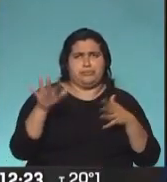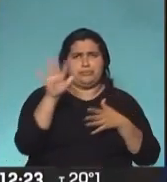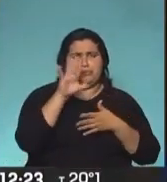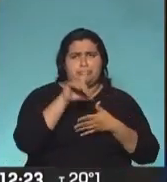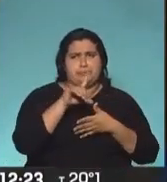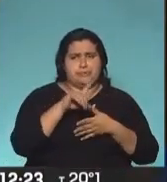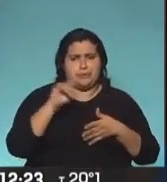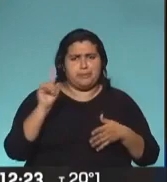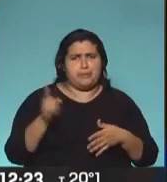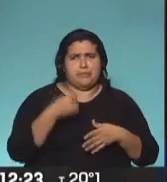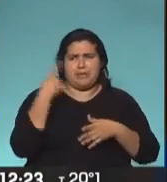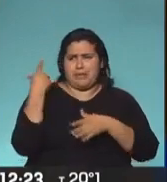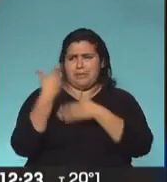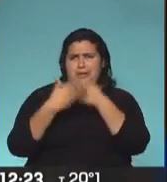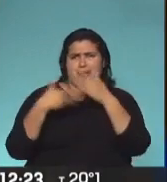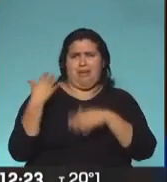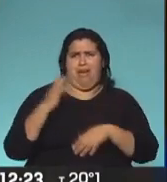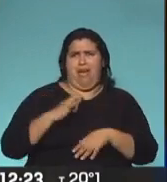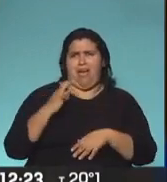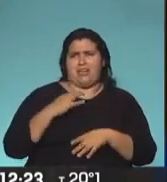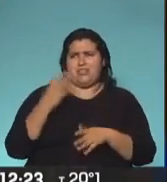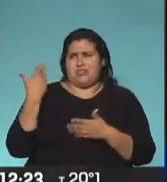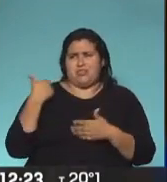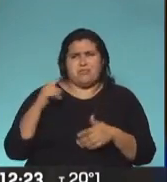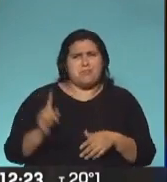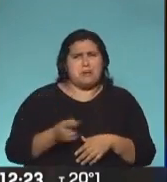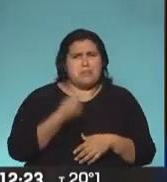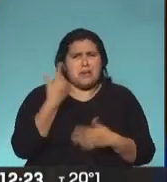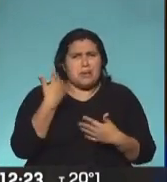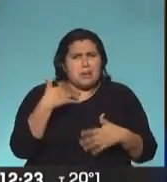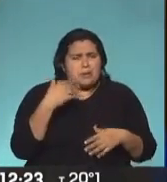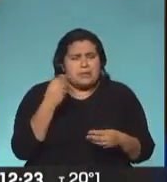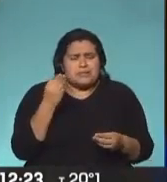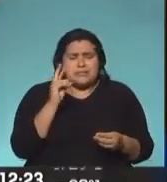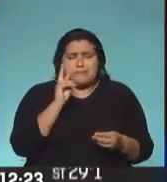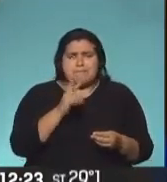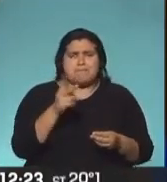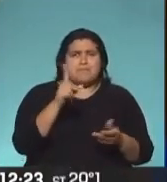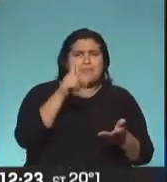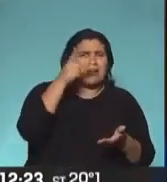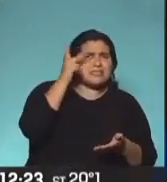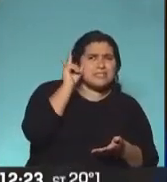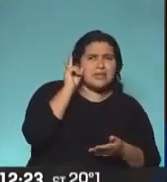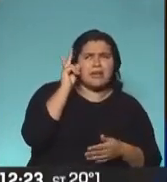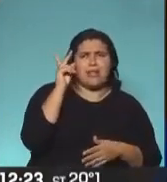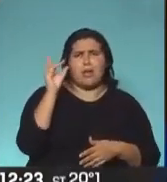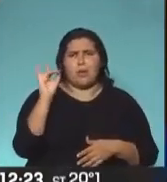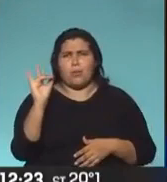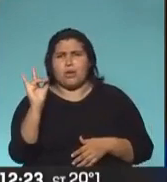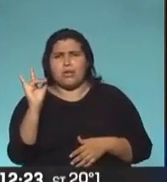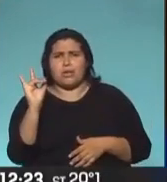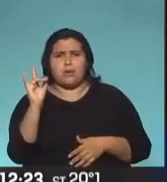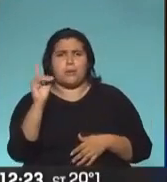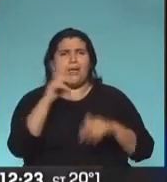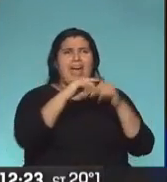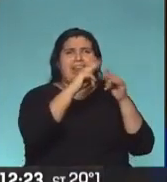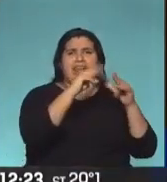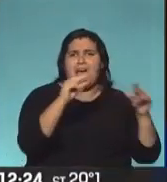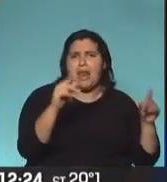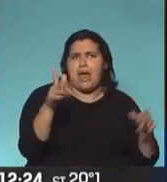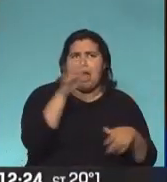décadas pues estamos hablando de bolivia estamos hablando del chile ecuador y nicaragua mayor